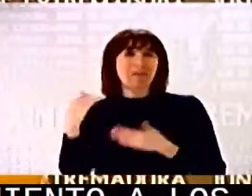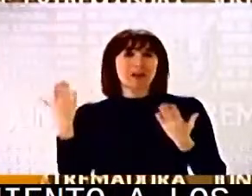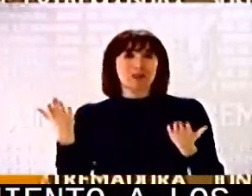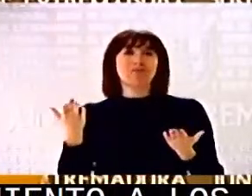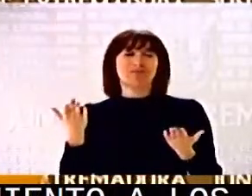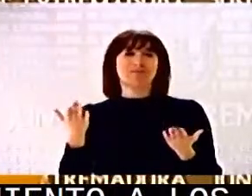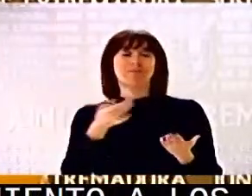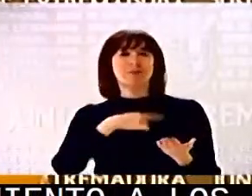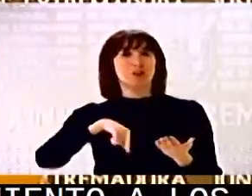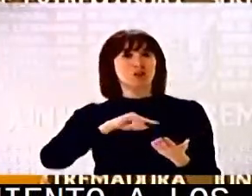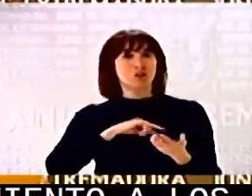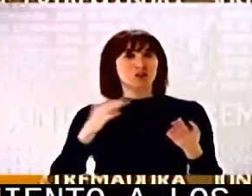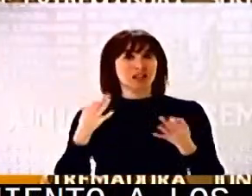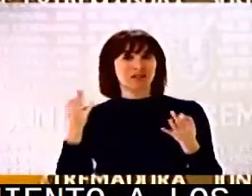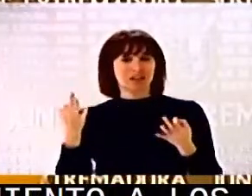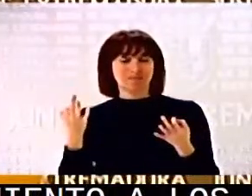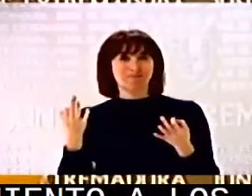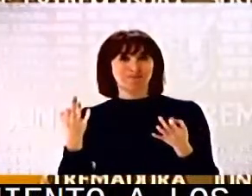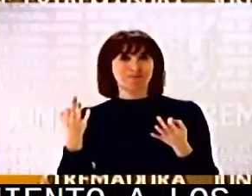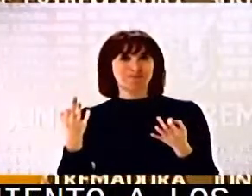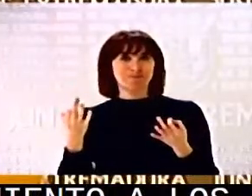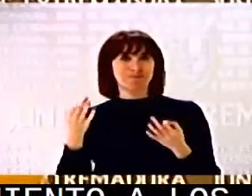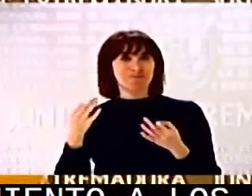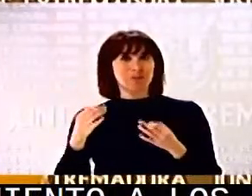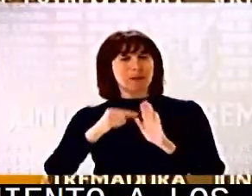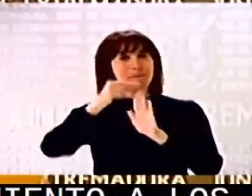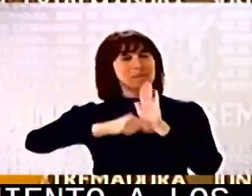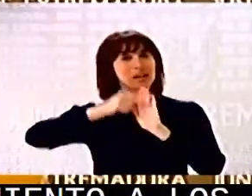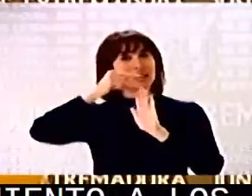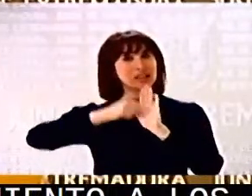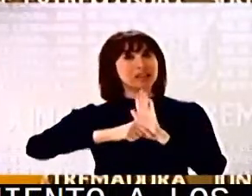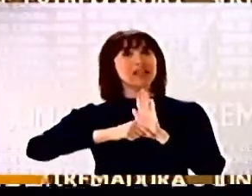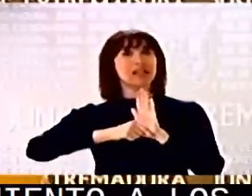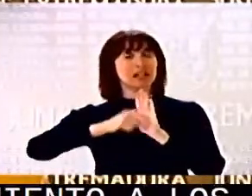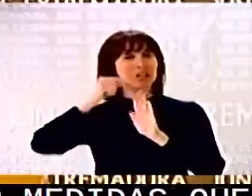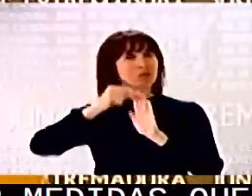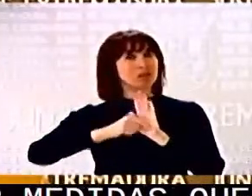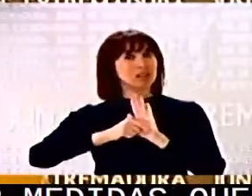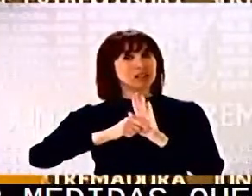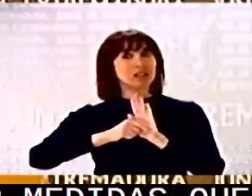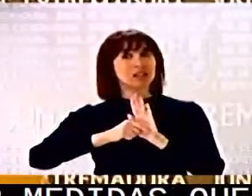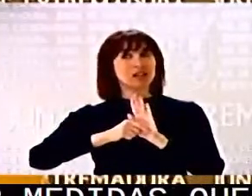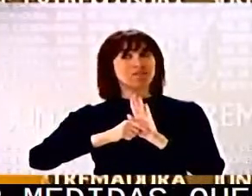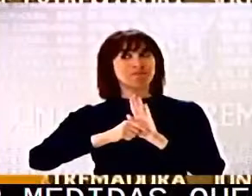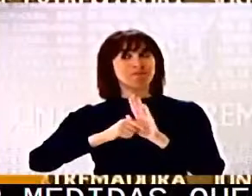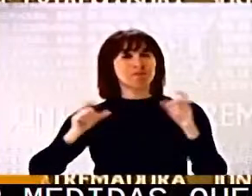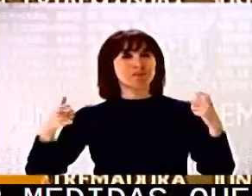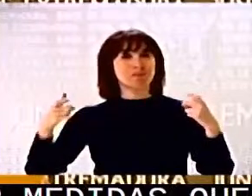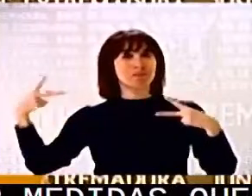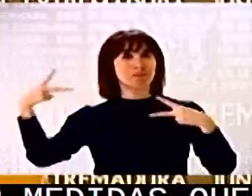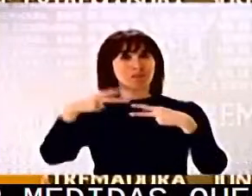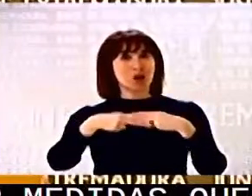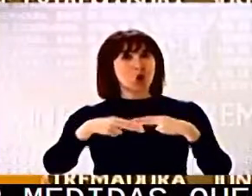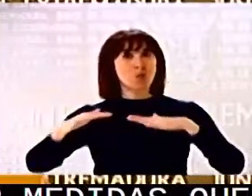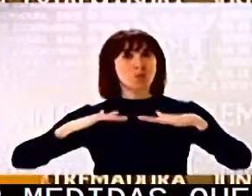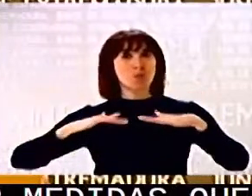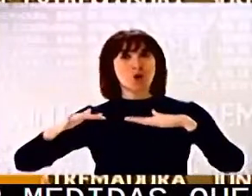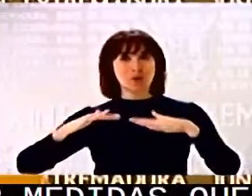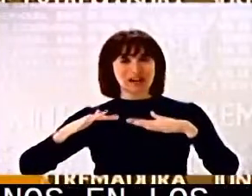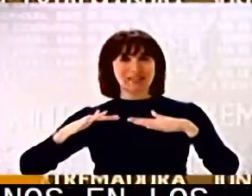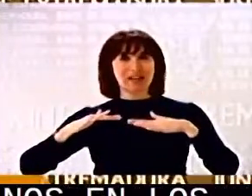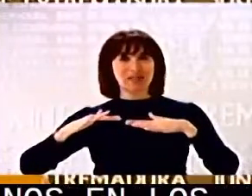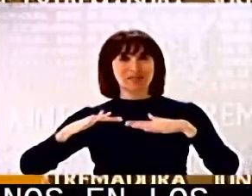exime de tomar medidas que restrinjan la movilidad de los ciudadanos en los